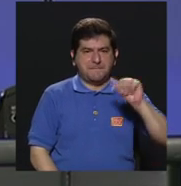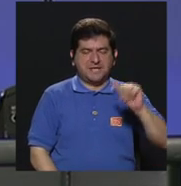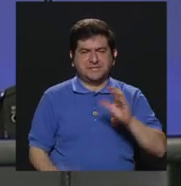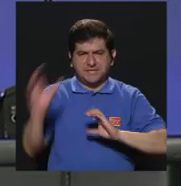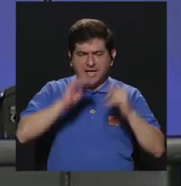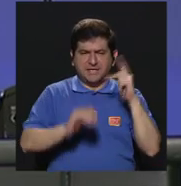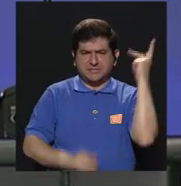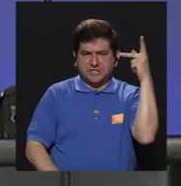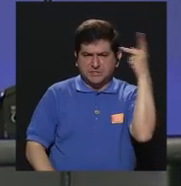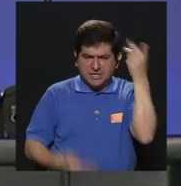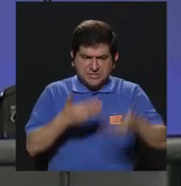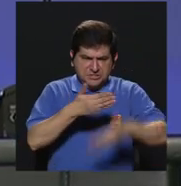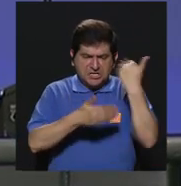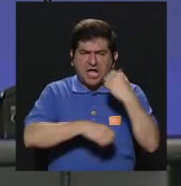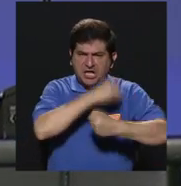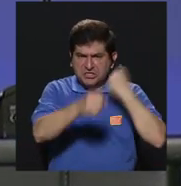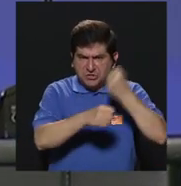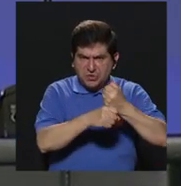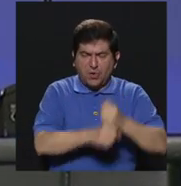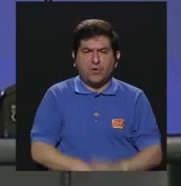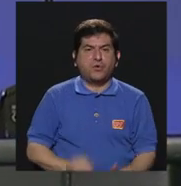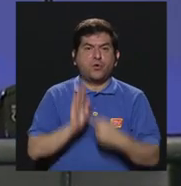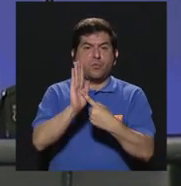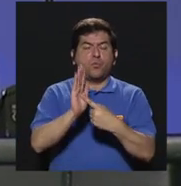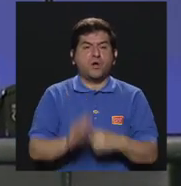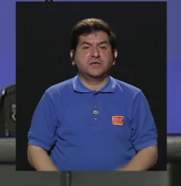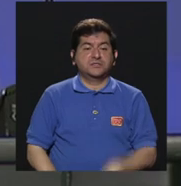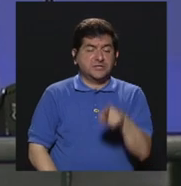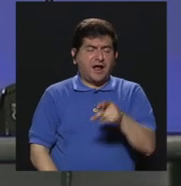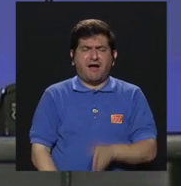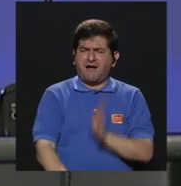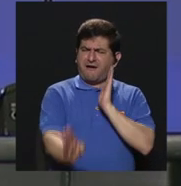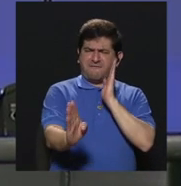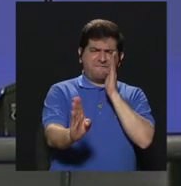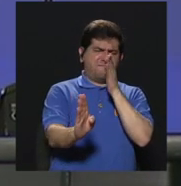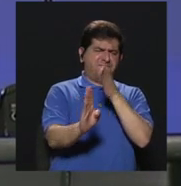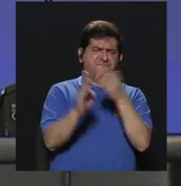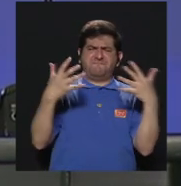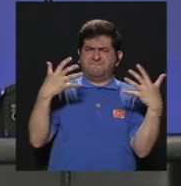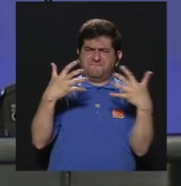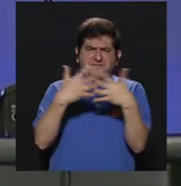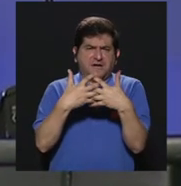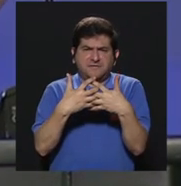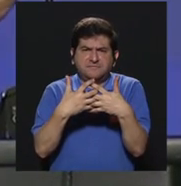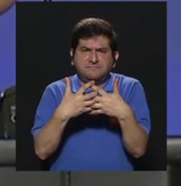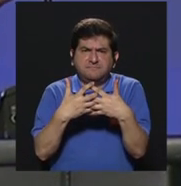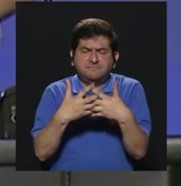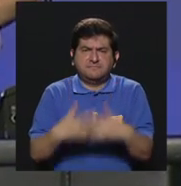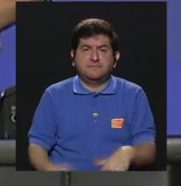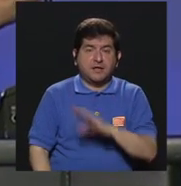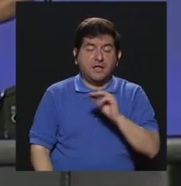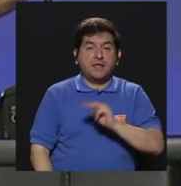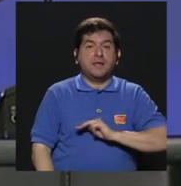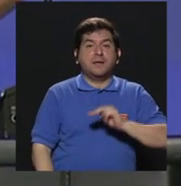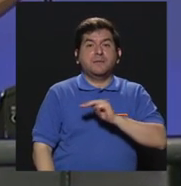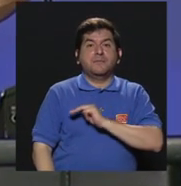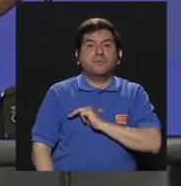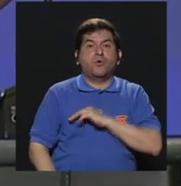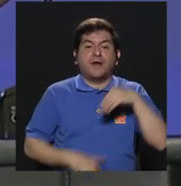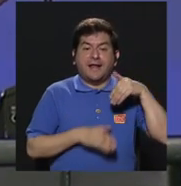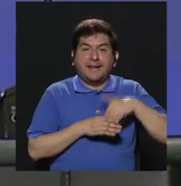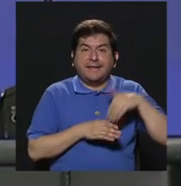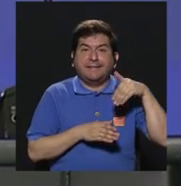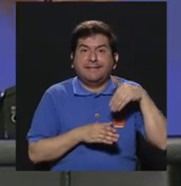desde hace unos años donde muestra la altísima lealtad, cohesión y moral